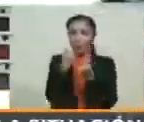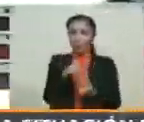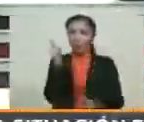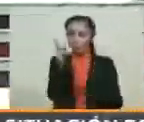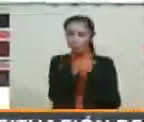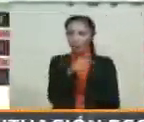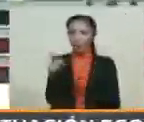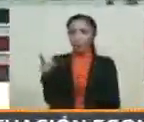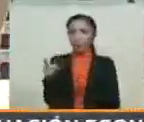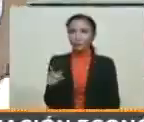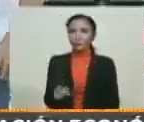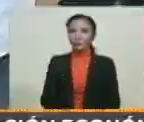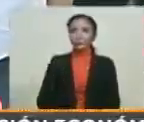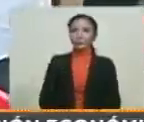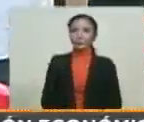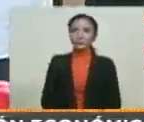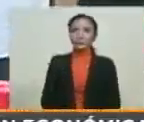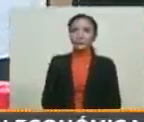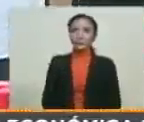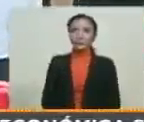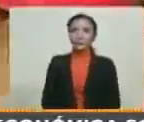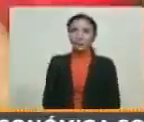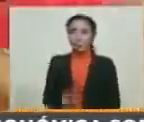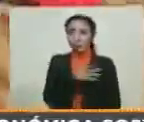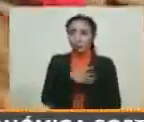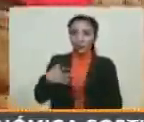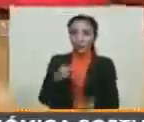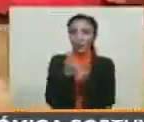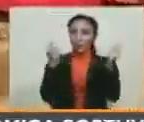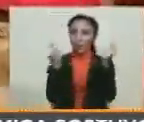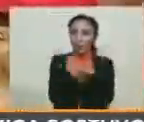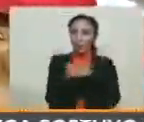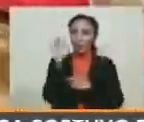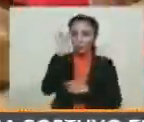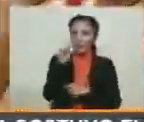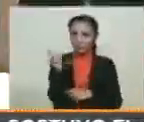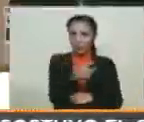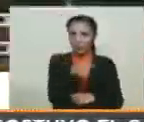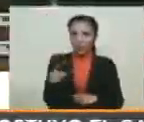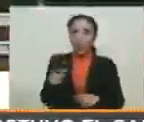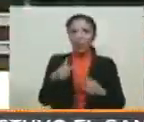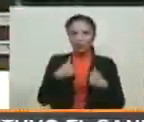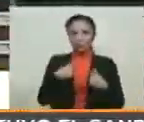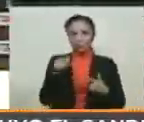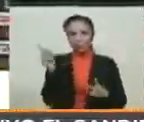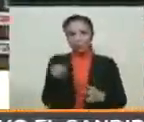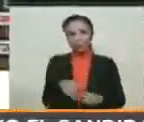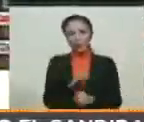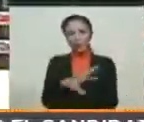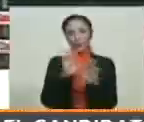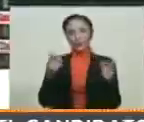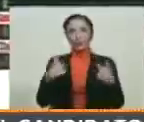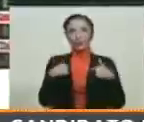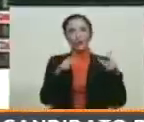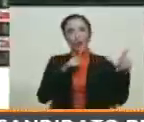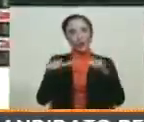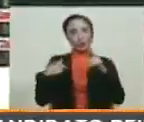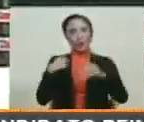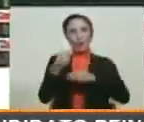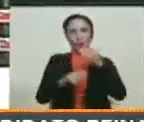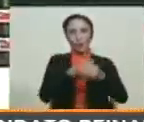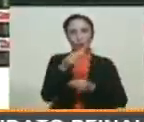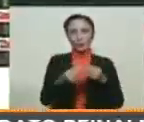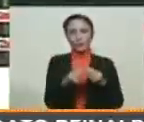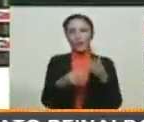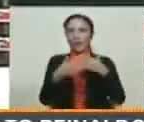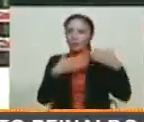ustedes quieren una gran renovación de la patria yo también y estoy listo para hacerlo desde el